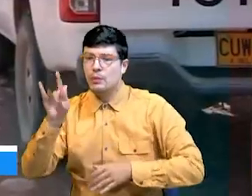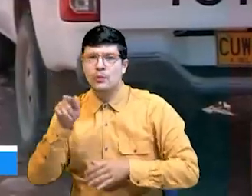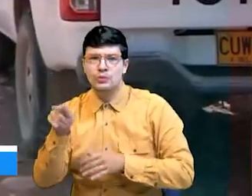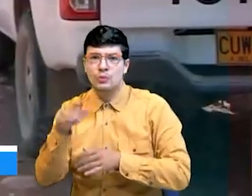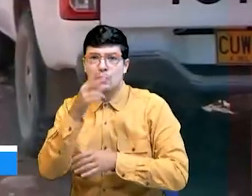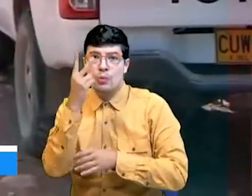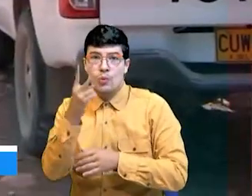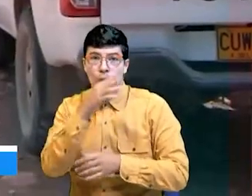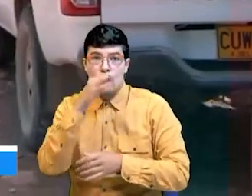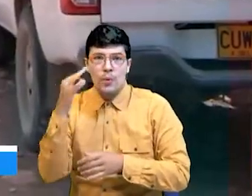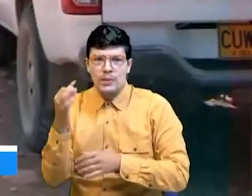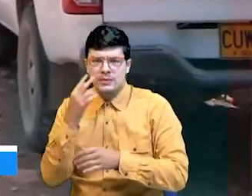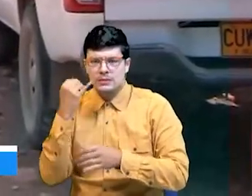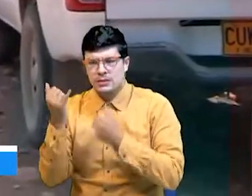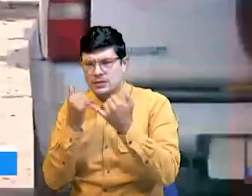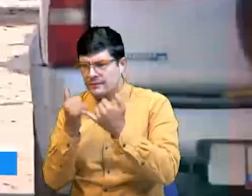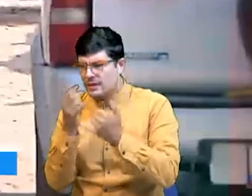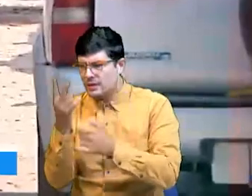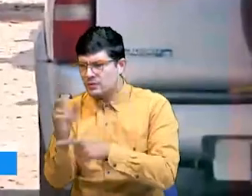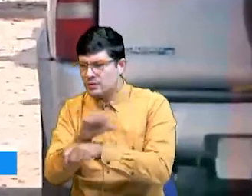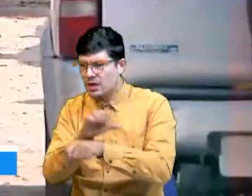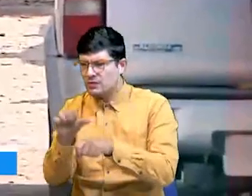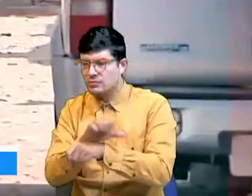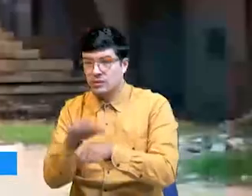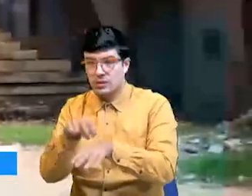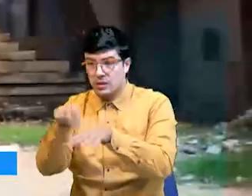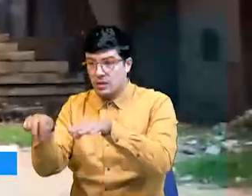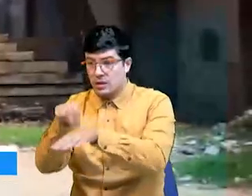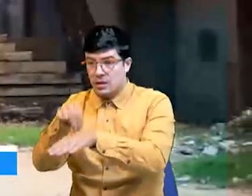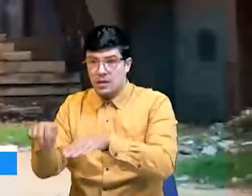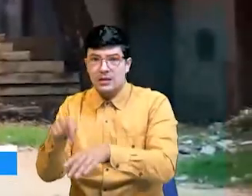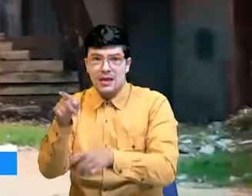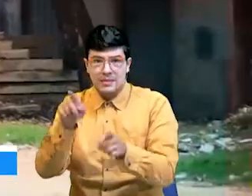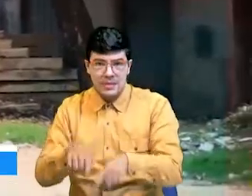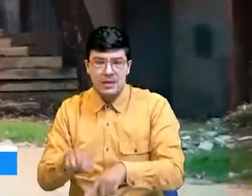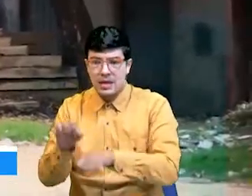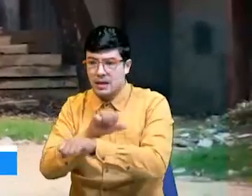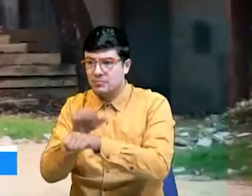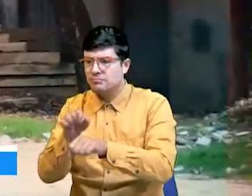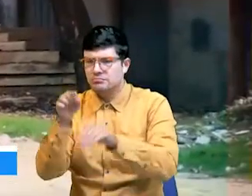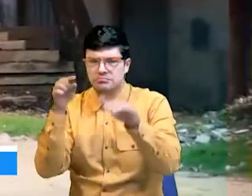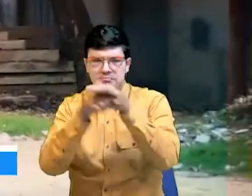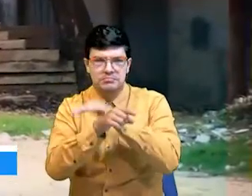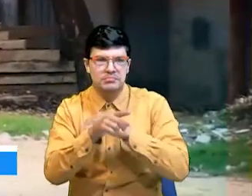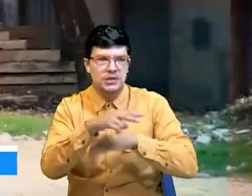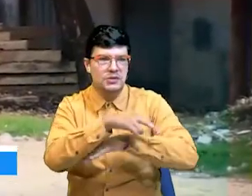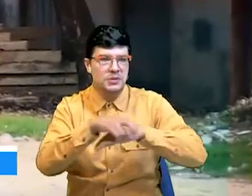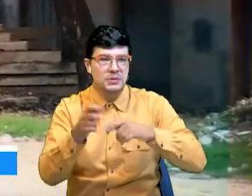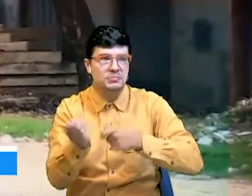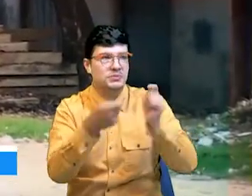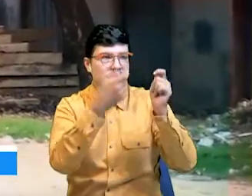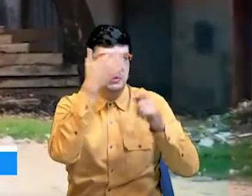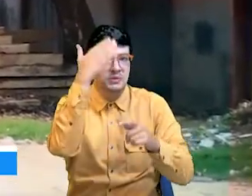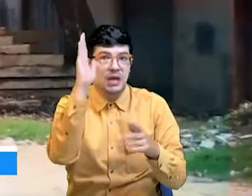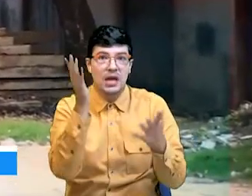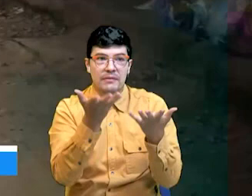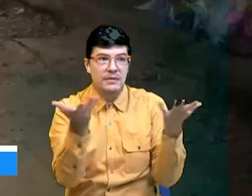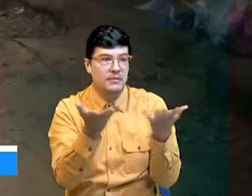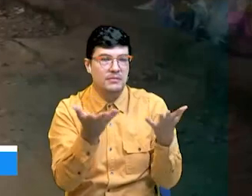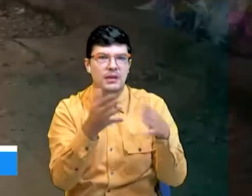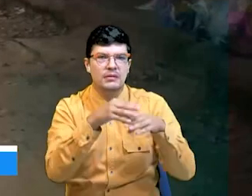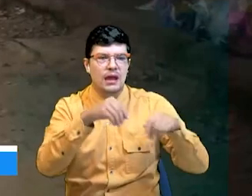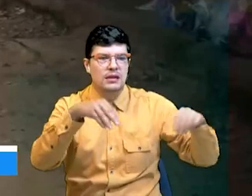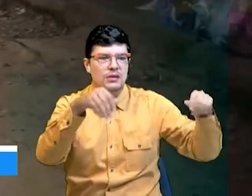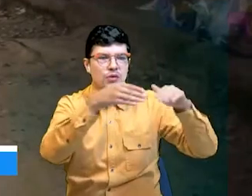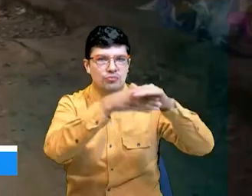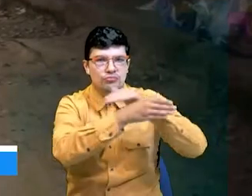interceptaron dos vehículos de contratistas de Ecopetrol, bajaron a los ocupantes, despojándolos de los automotores, llevándoselos al parecer hacia